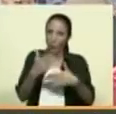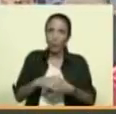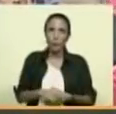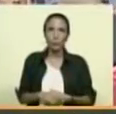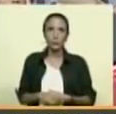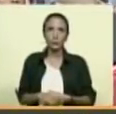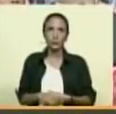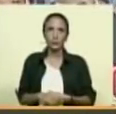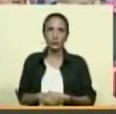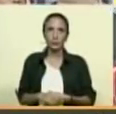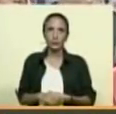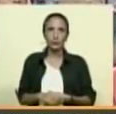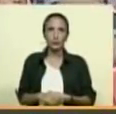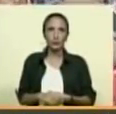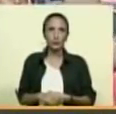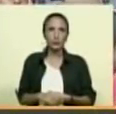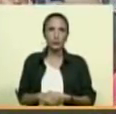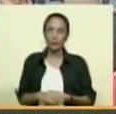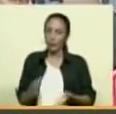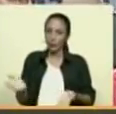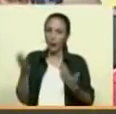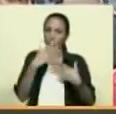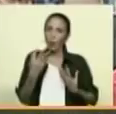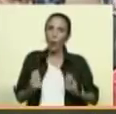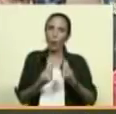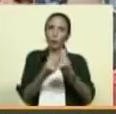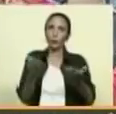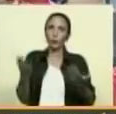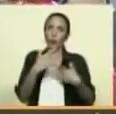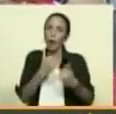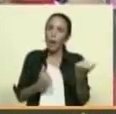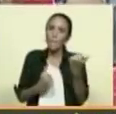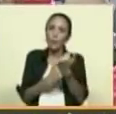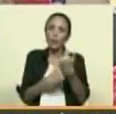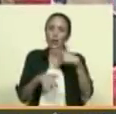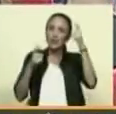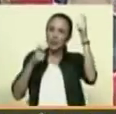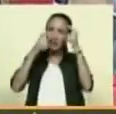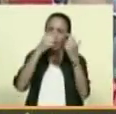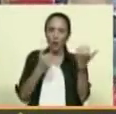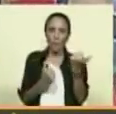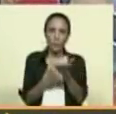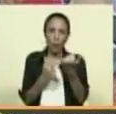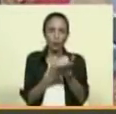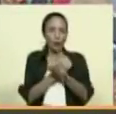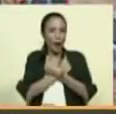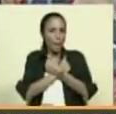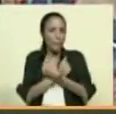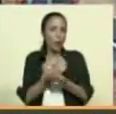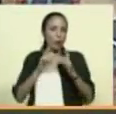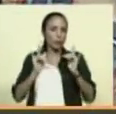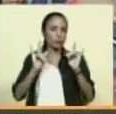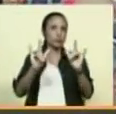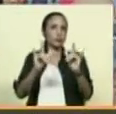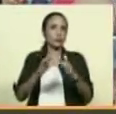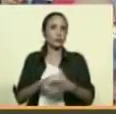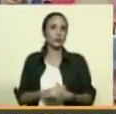tú. Vamos con todo. Solidaridad chavista, amor chavista.